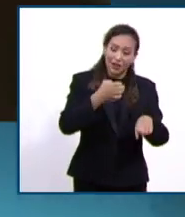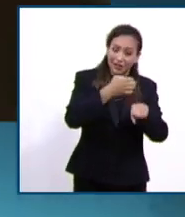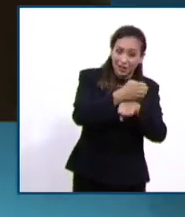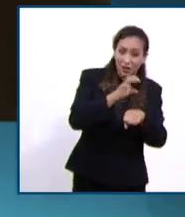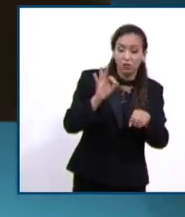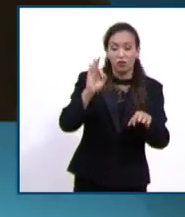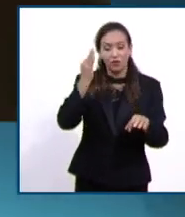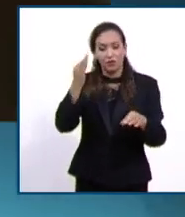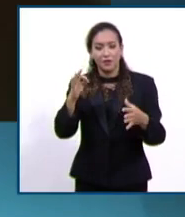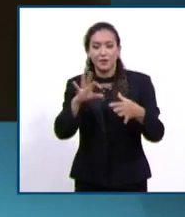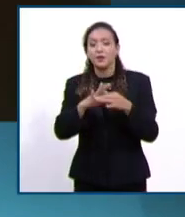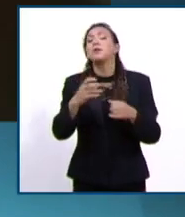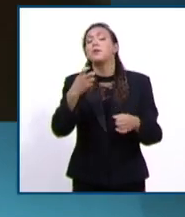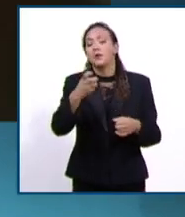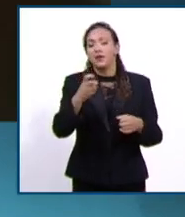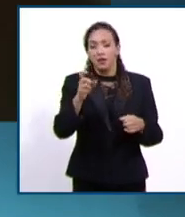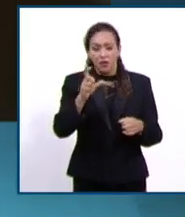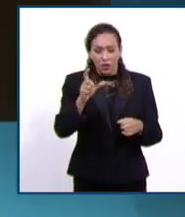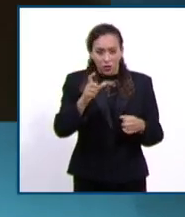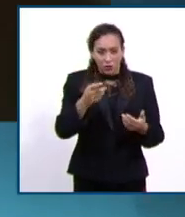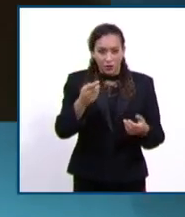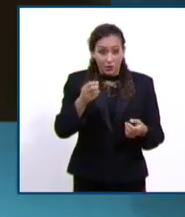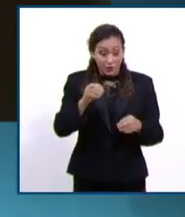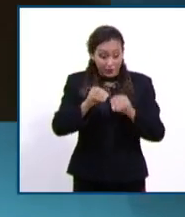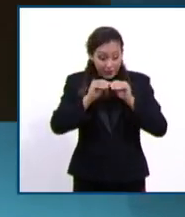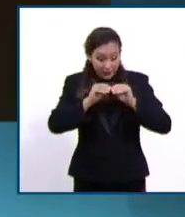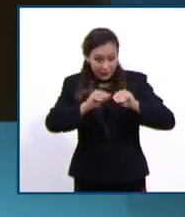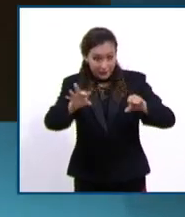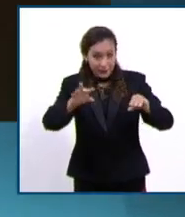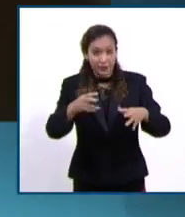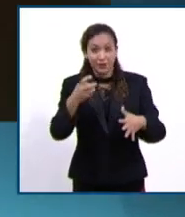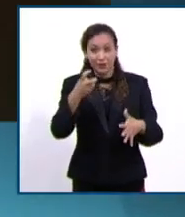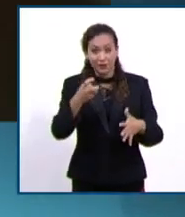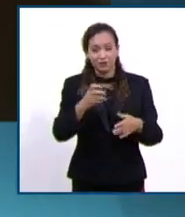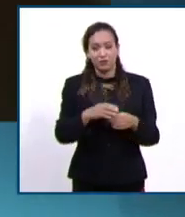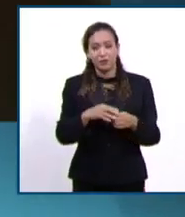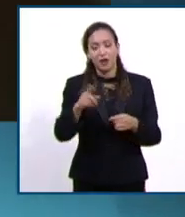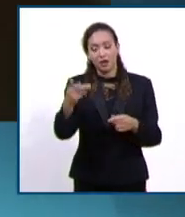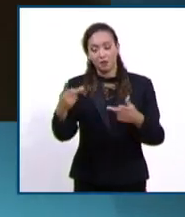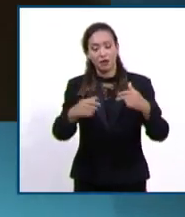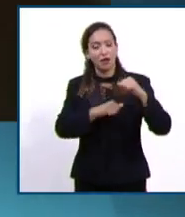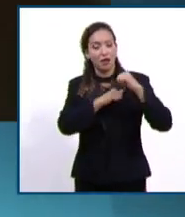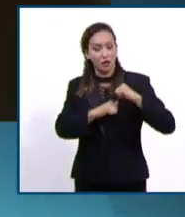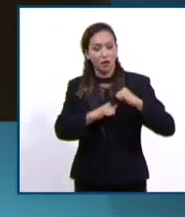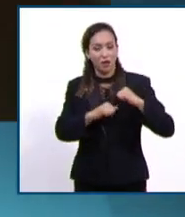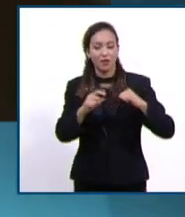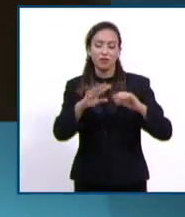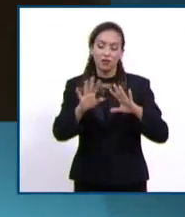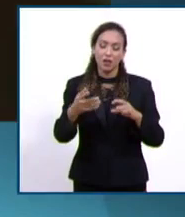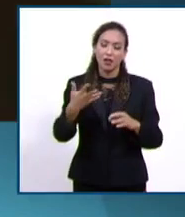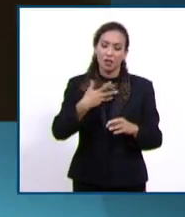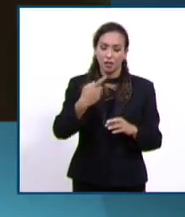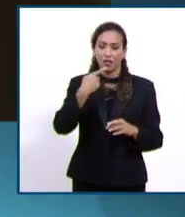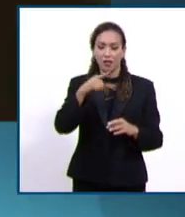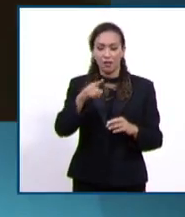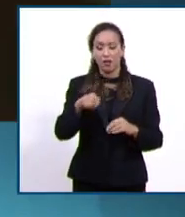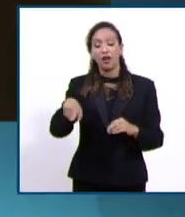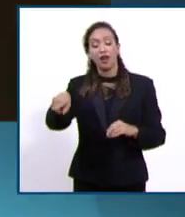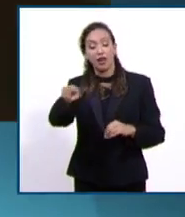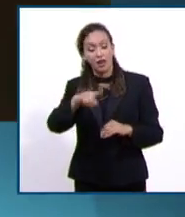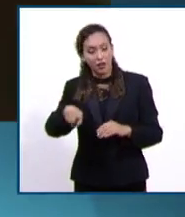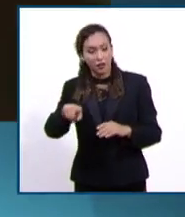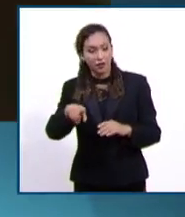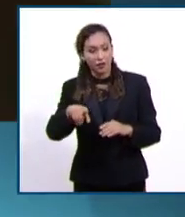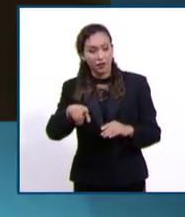lo que no puede sostenerse que con su emisión y promulgación las autoridades demandadas vulneraron la esfera